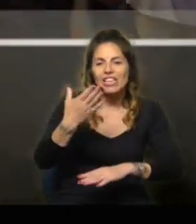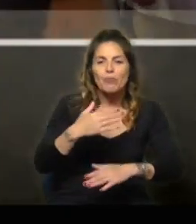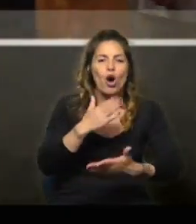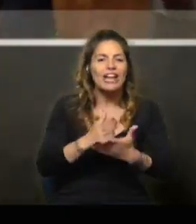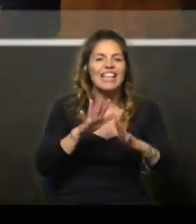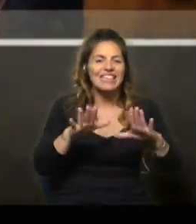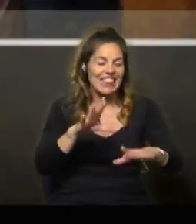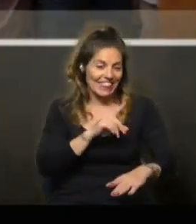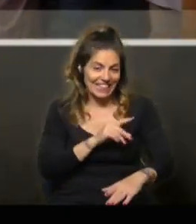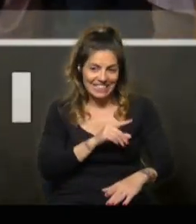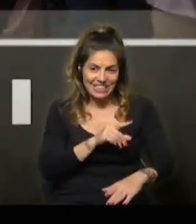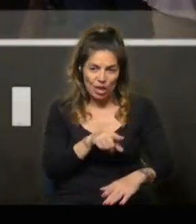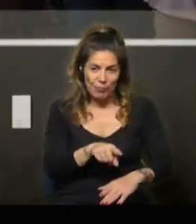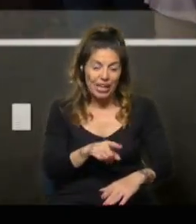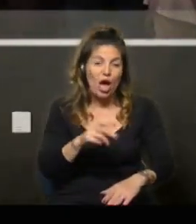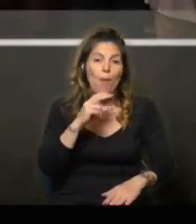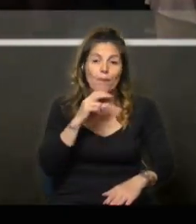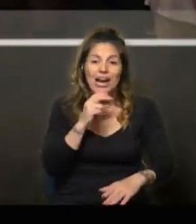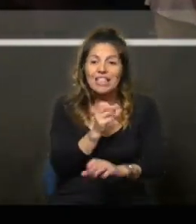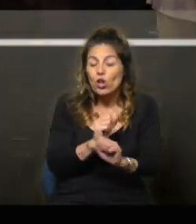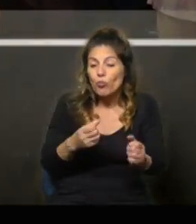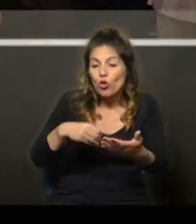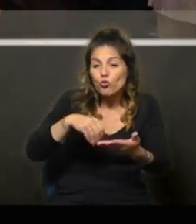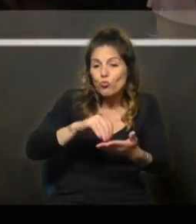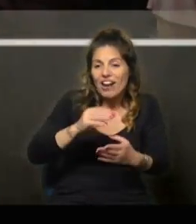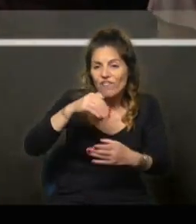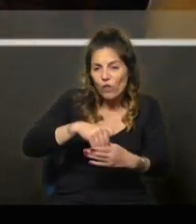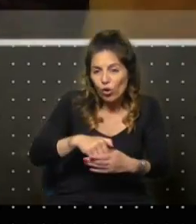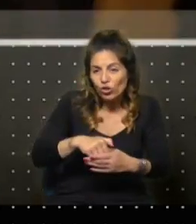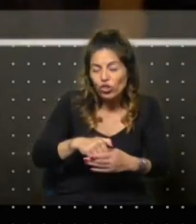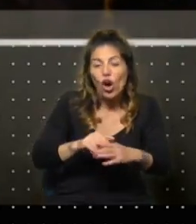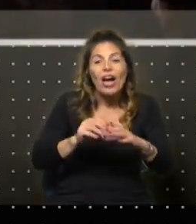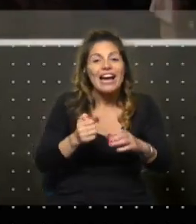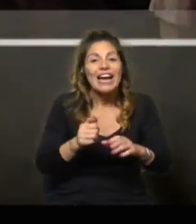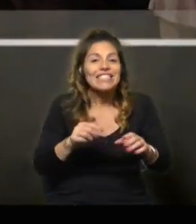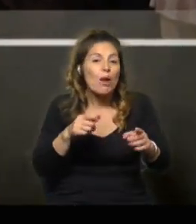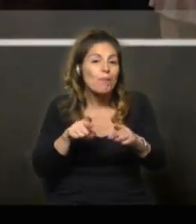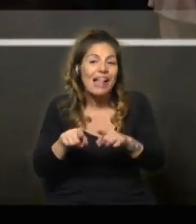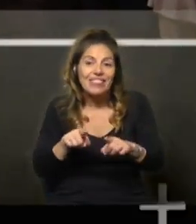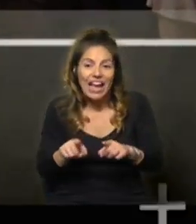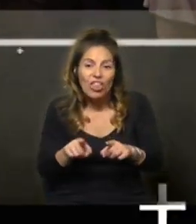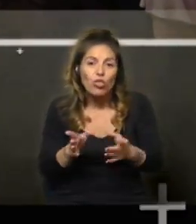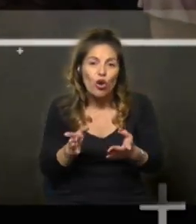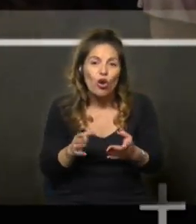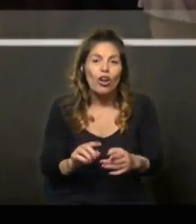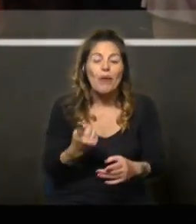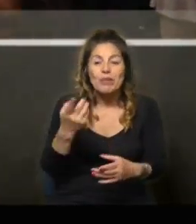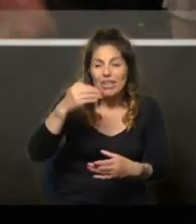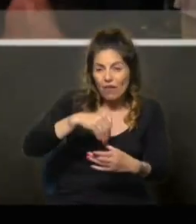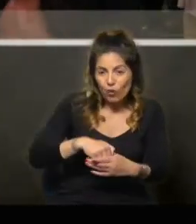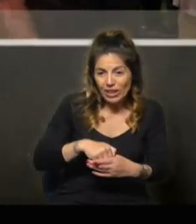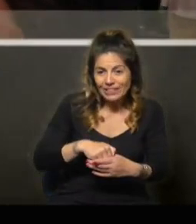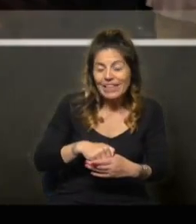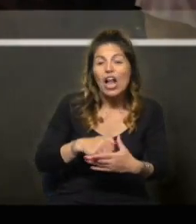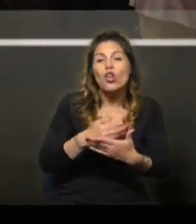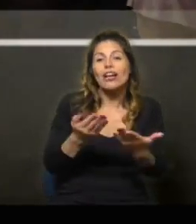de diciembre En definitiva masa no pudo sumar más votos y quedó casi empatado con la primera vuelta lo cual de